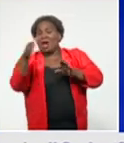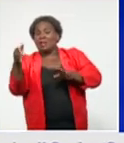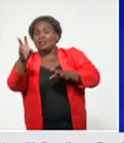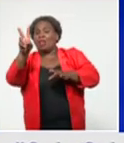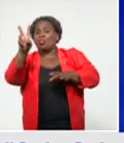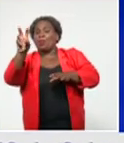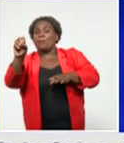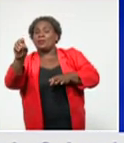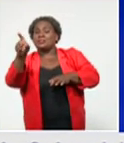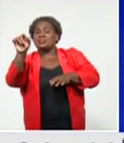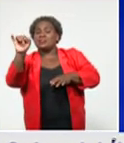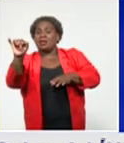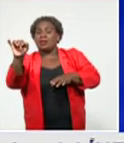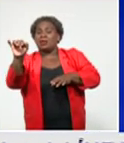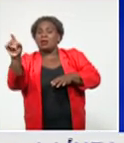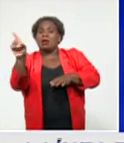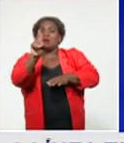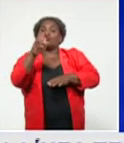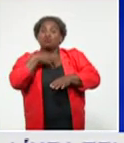tuvo